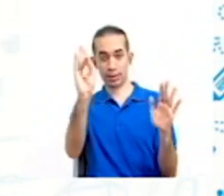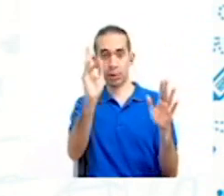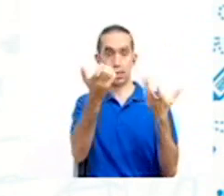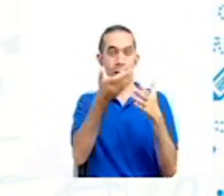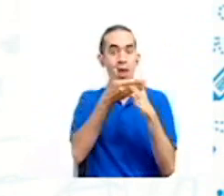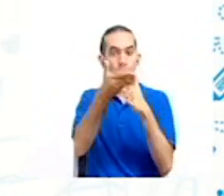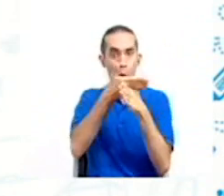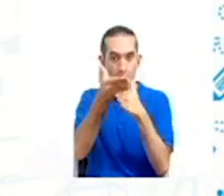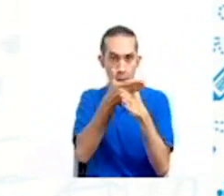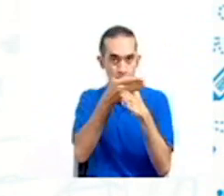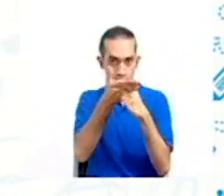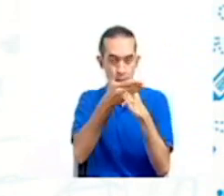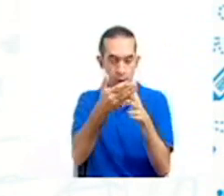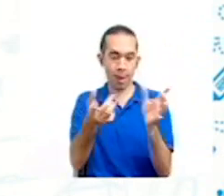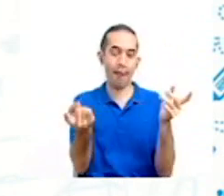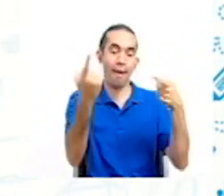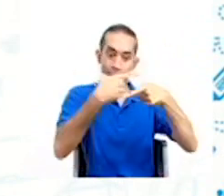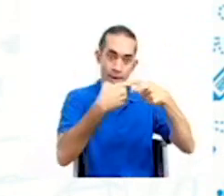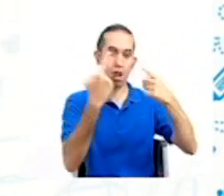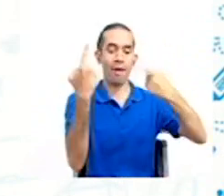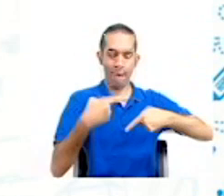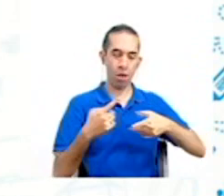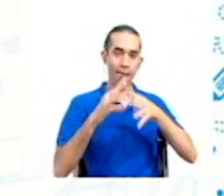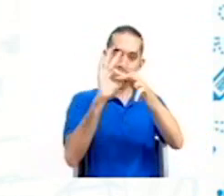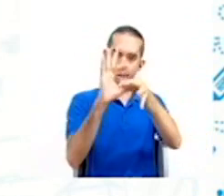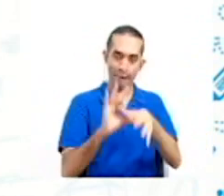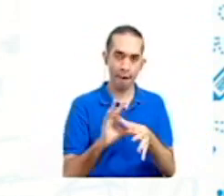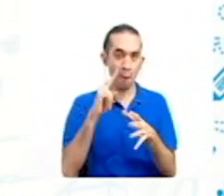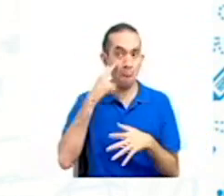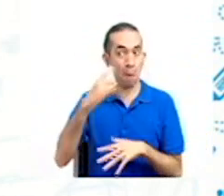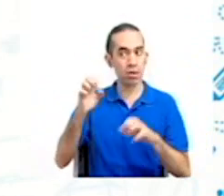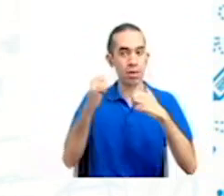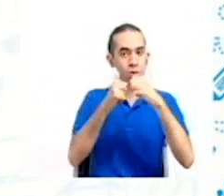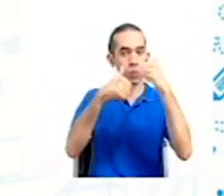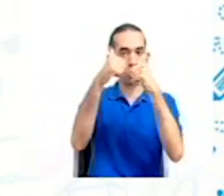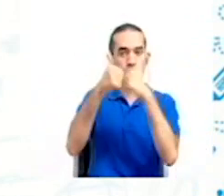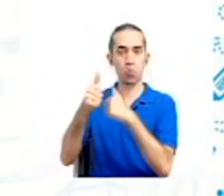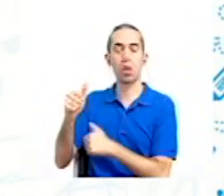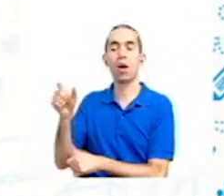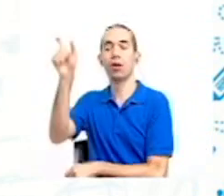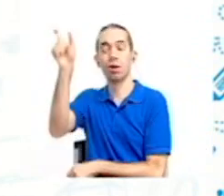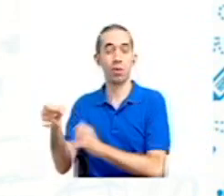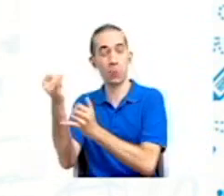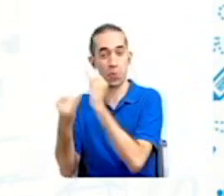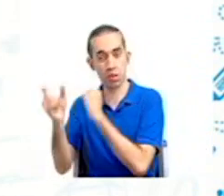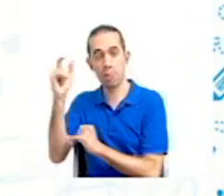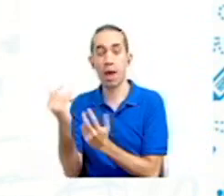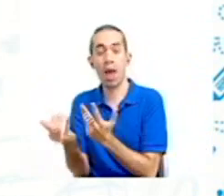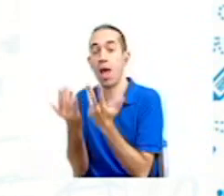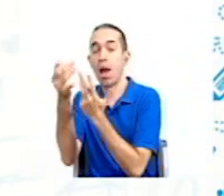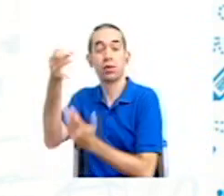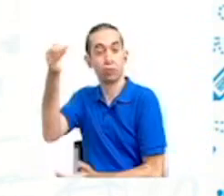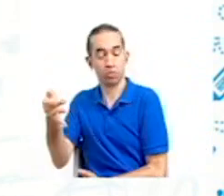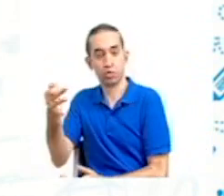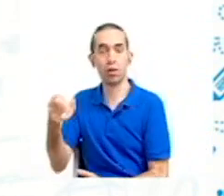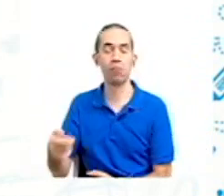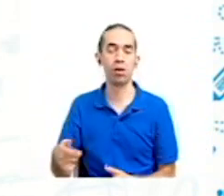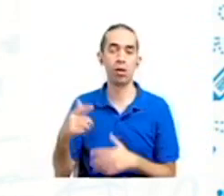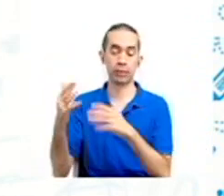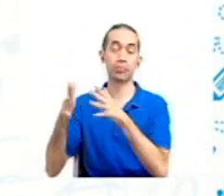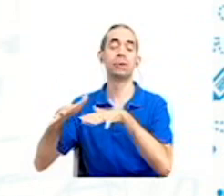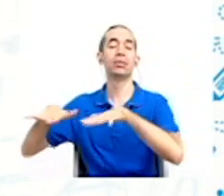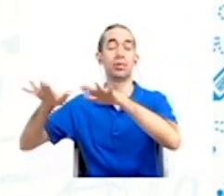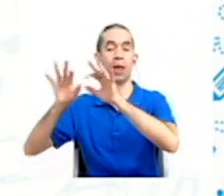para parecerse en estructura a un gas noble, que es lo más estable que hay entre los átomos. Ahora,